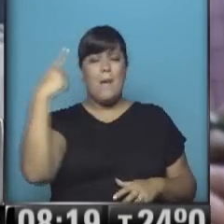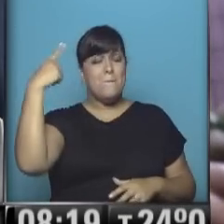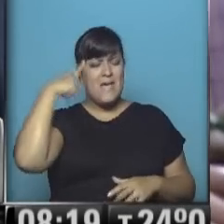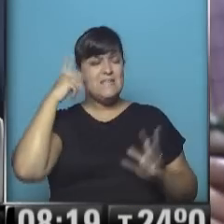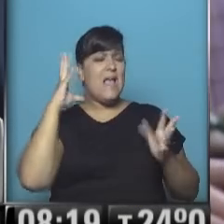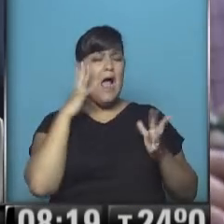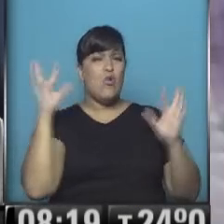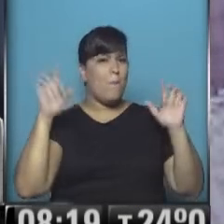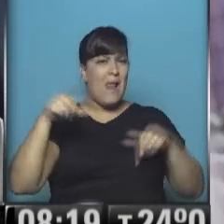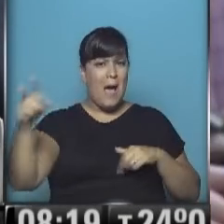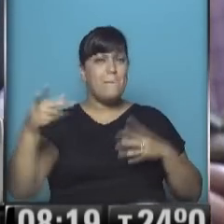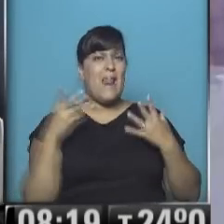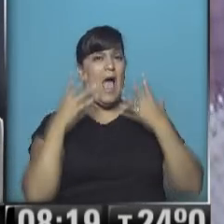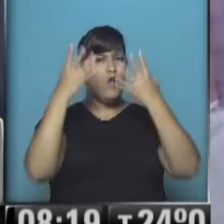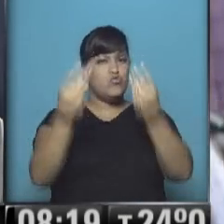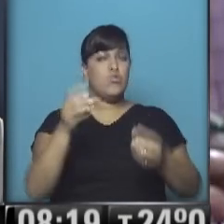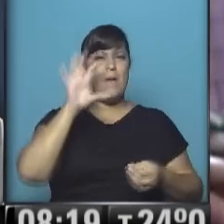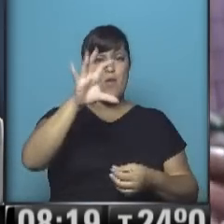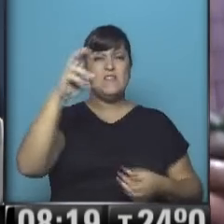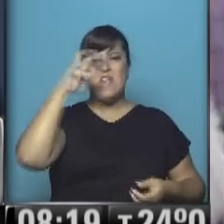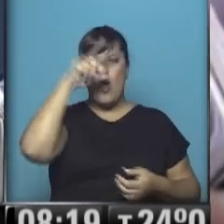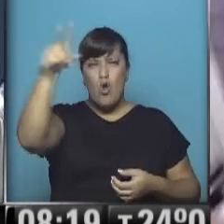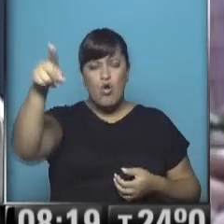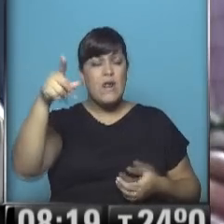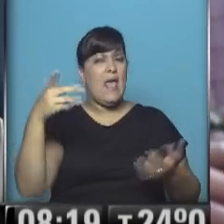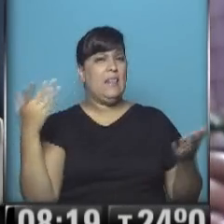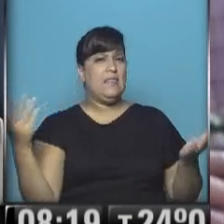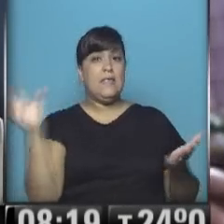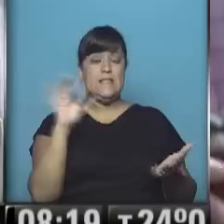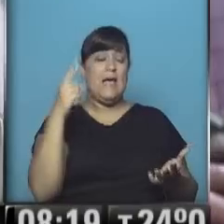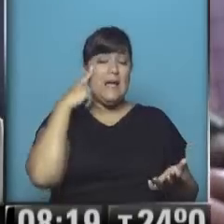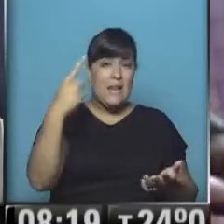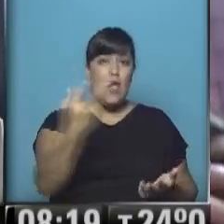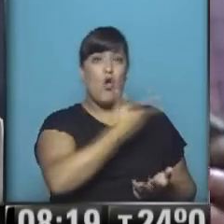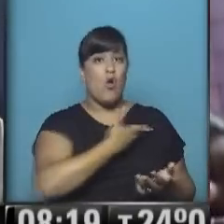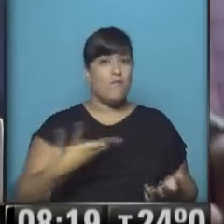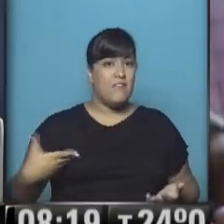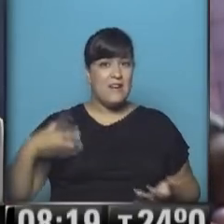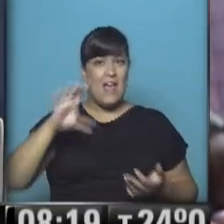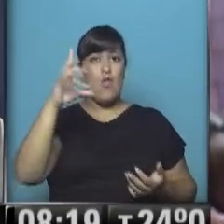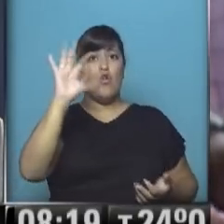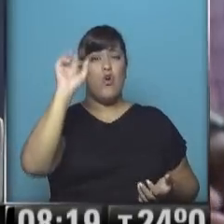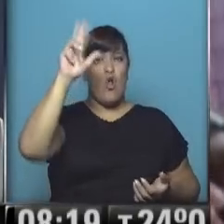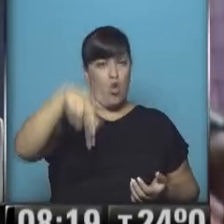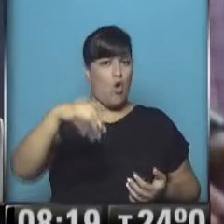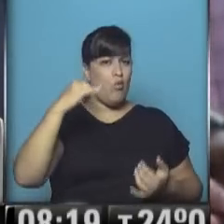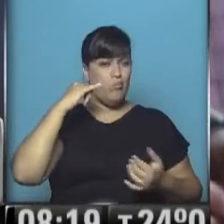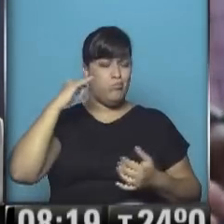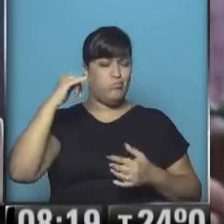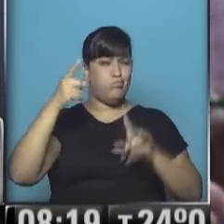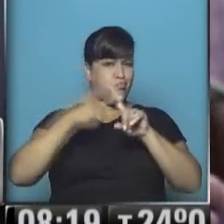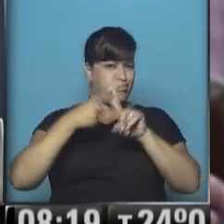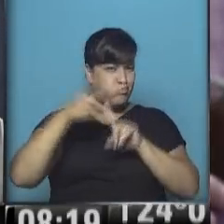se piensa tomar alguna medida para ayudar a este sector? Creo que el gobernador Colombi se ha comunicado con usted. Y la segunda pregunta